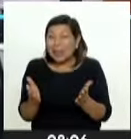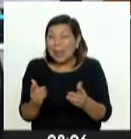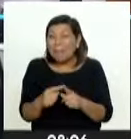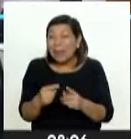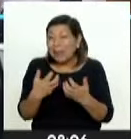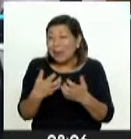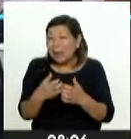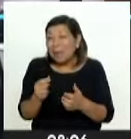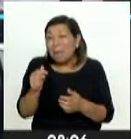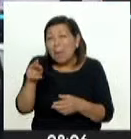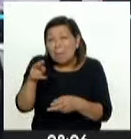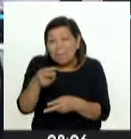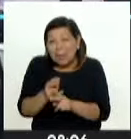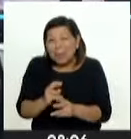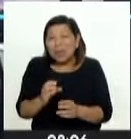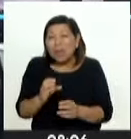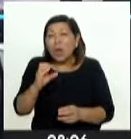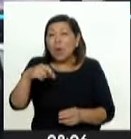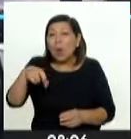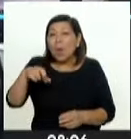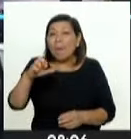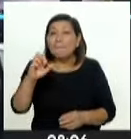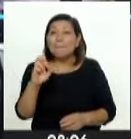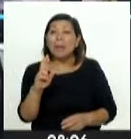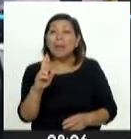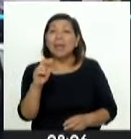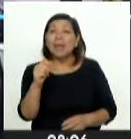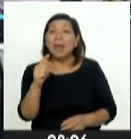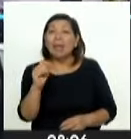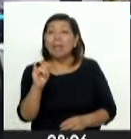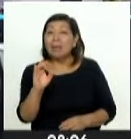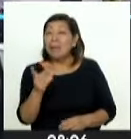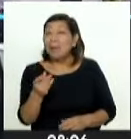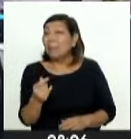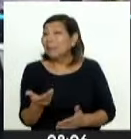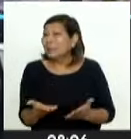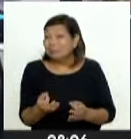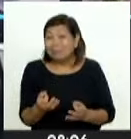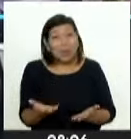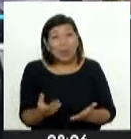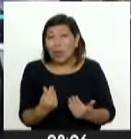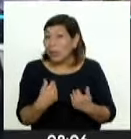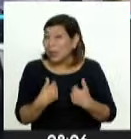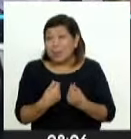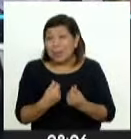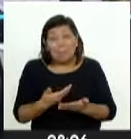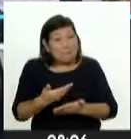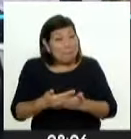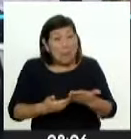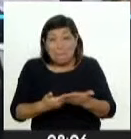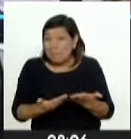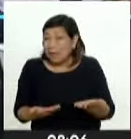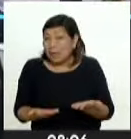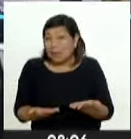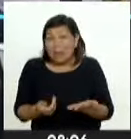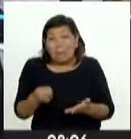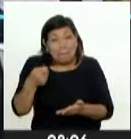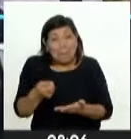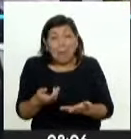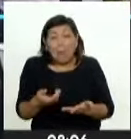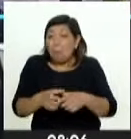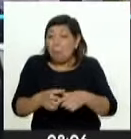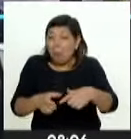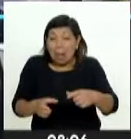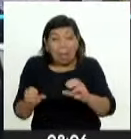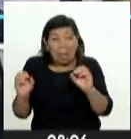las empresas de crédito, las cooperativas, muchas veces tienen informales. Personas que no tienen ningún documento que sustente sus ingresos, no tienen